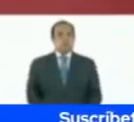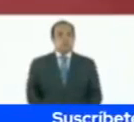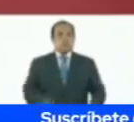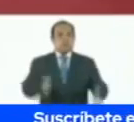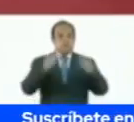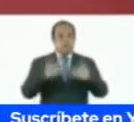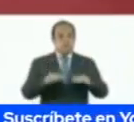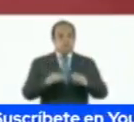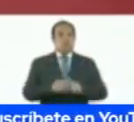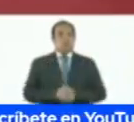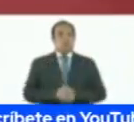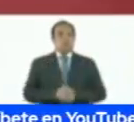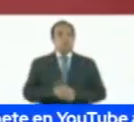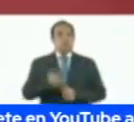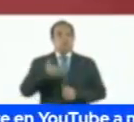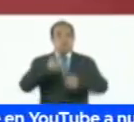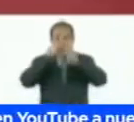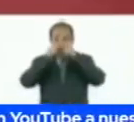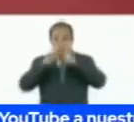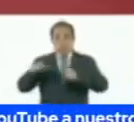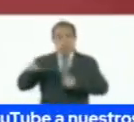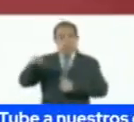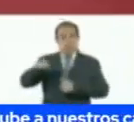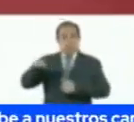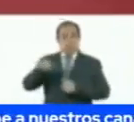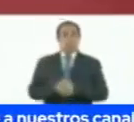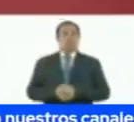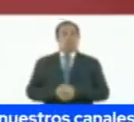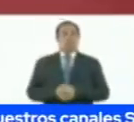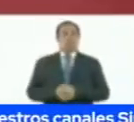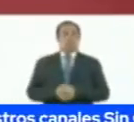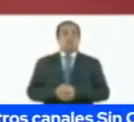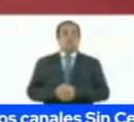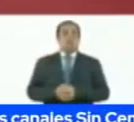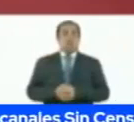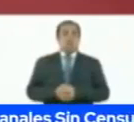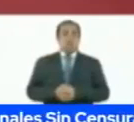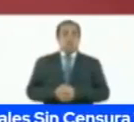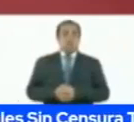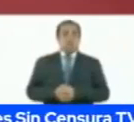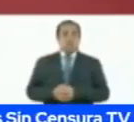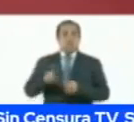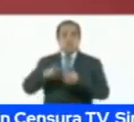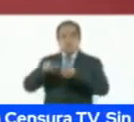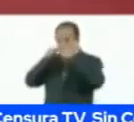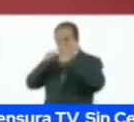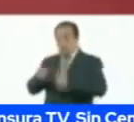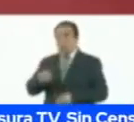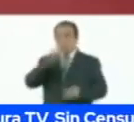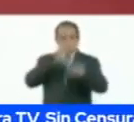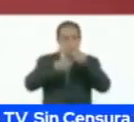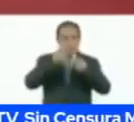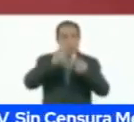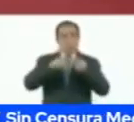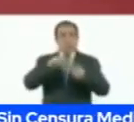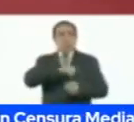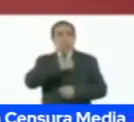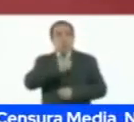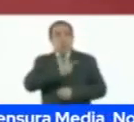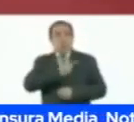Si lo pasas, bueno, hay una atención para ellos, ha determinado atención alimentaria,